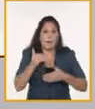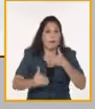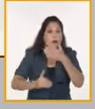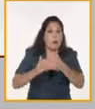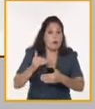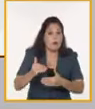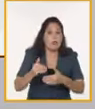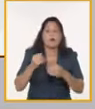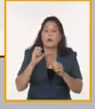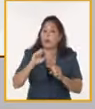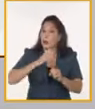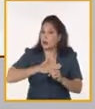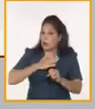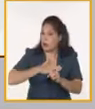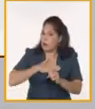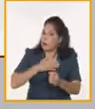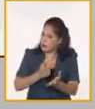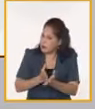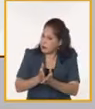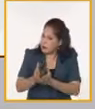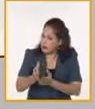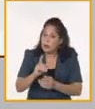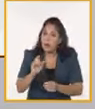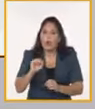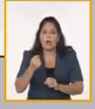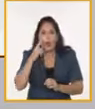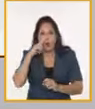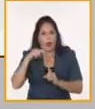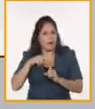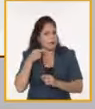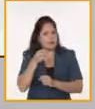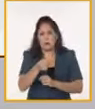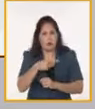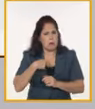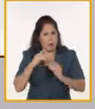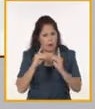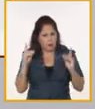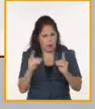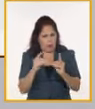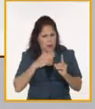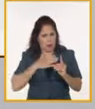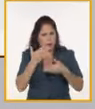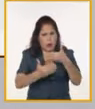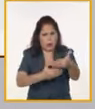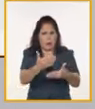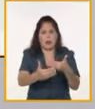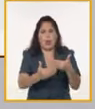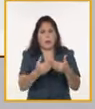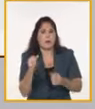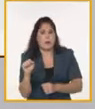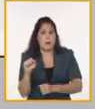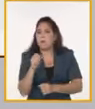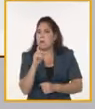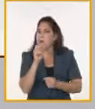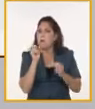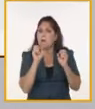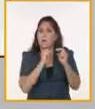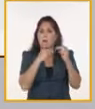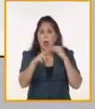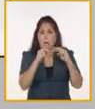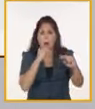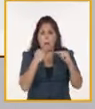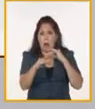los trabajadores por cuenta propia se mantiene que no tienen que ir a la onac sino que desde la propia oficina que le hizo el trámite ellos se trasl se le se le envían toda